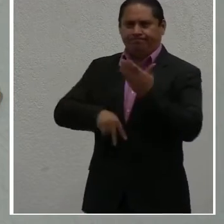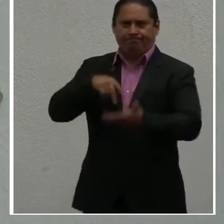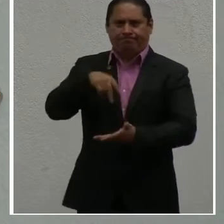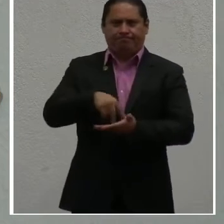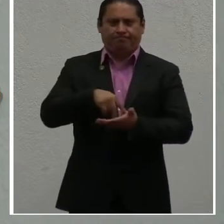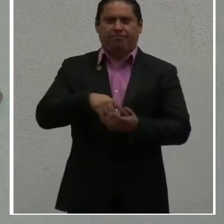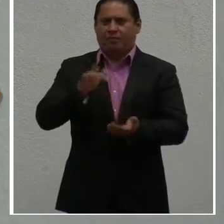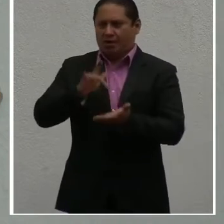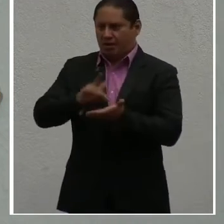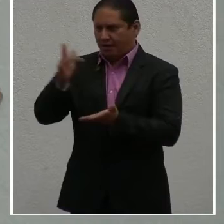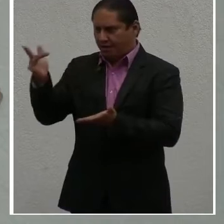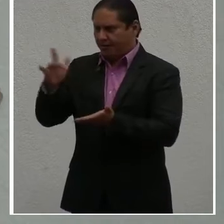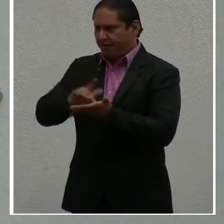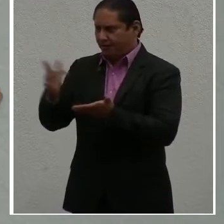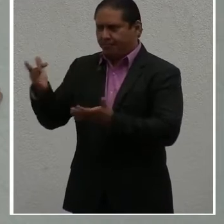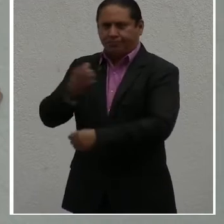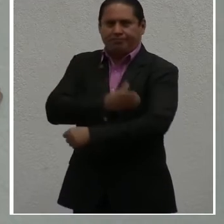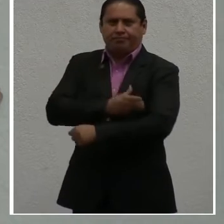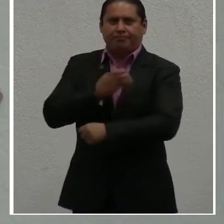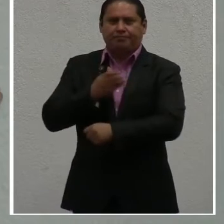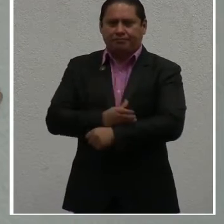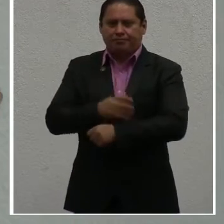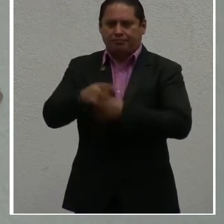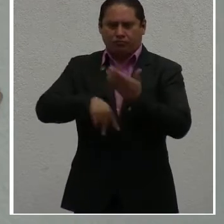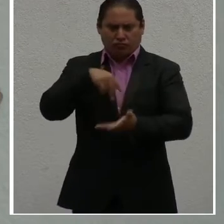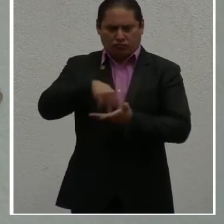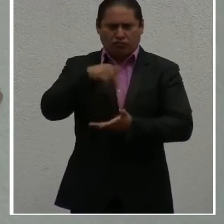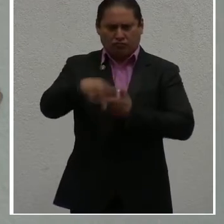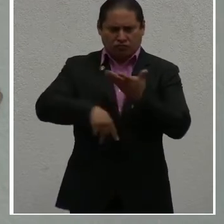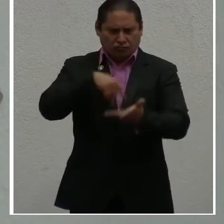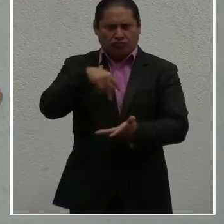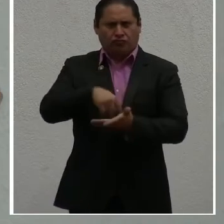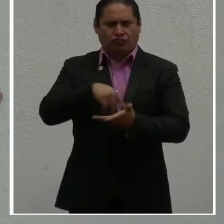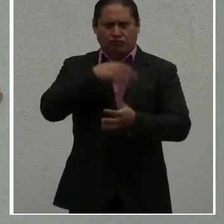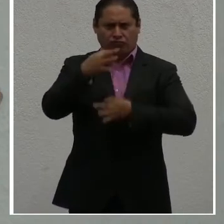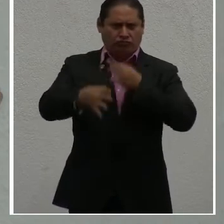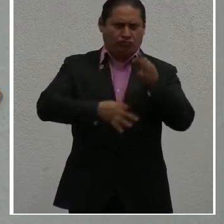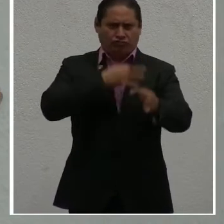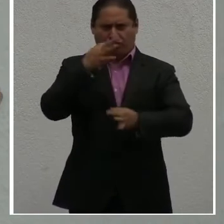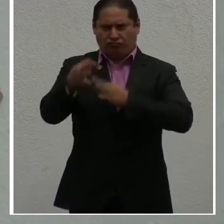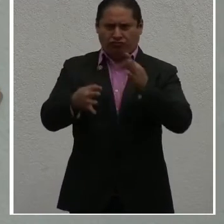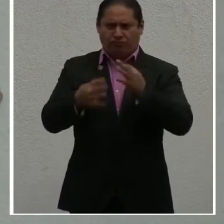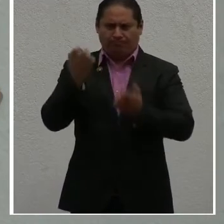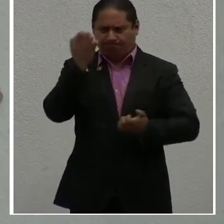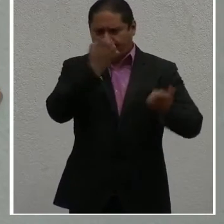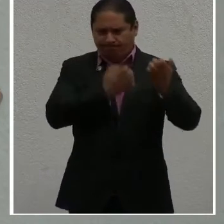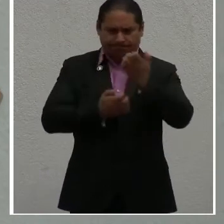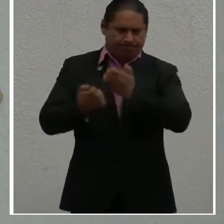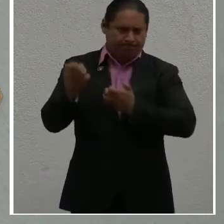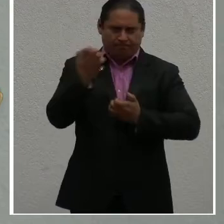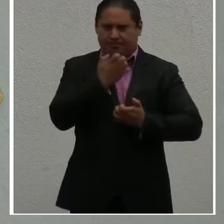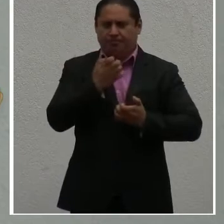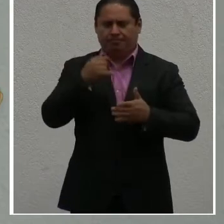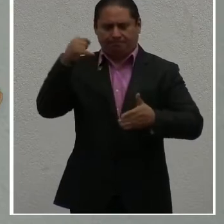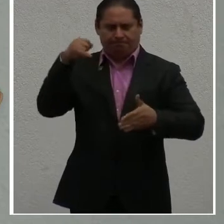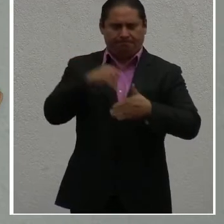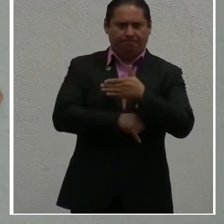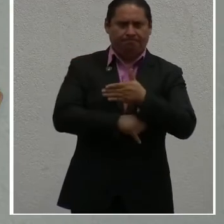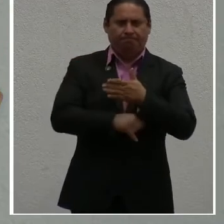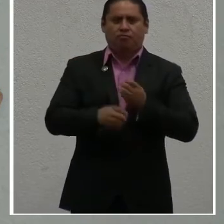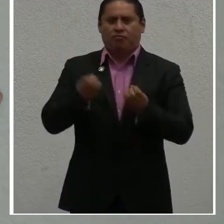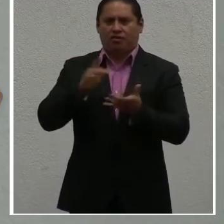agradezco, compañeros, a quienes se abstuvieron y que hagan un análisis de esto. Muchísimas